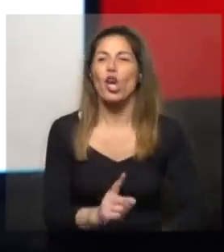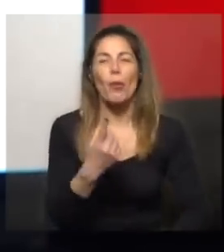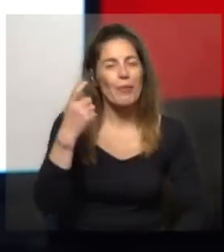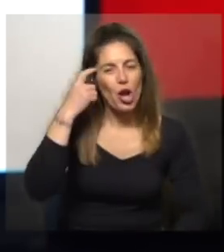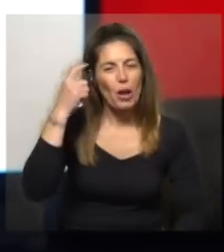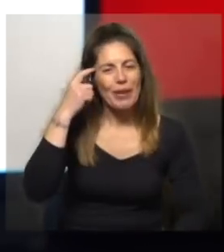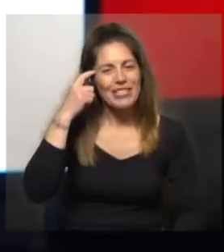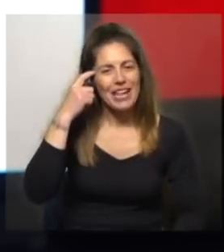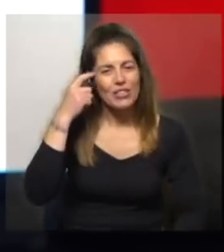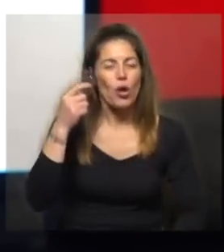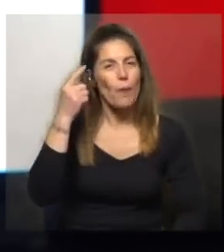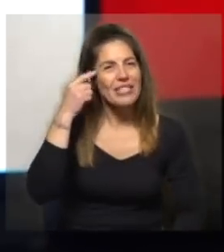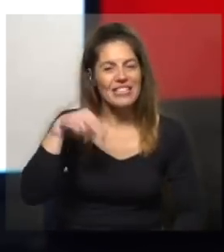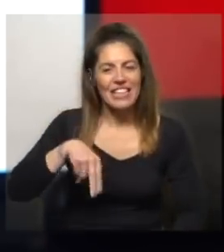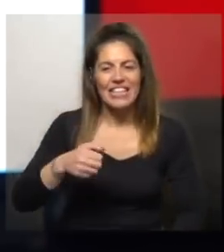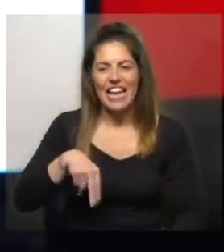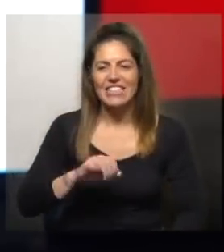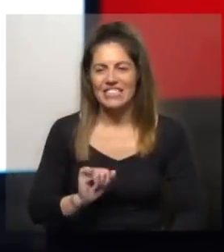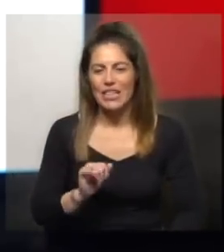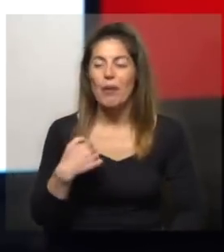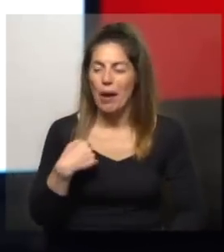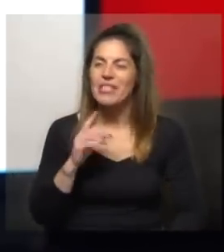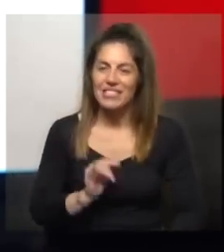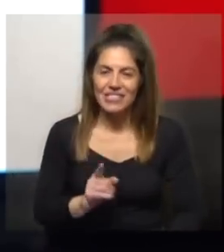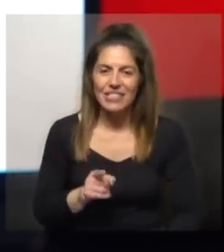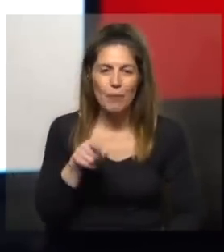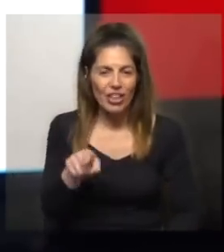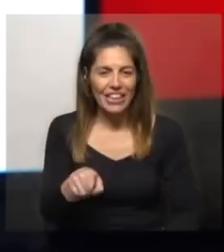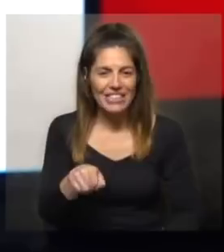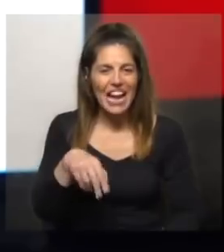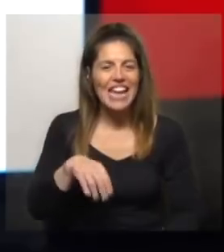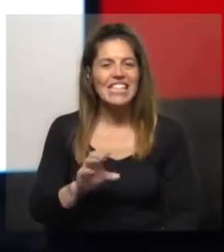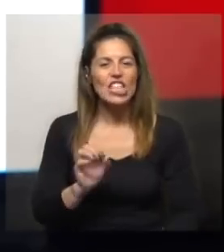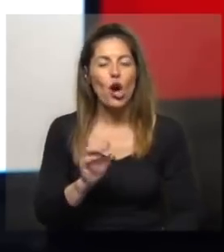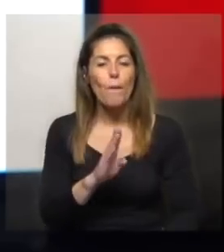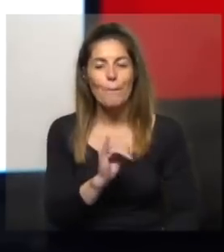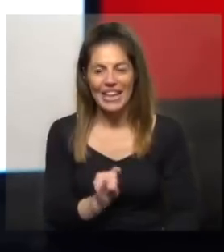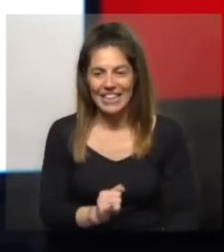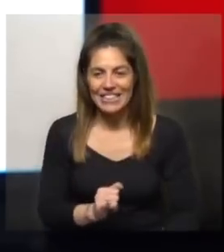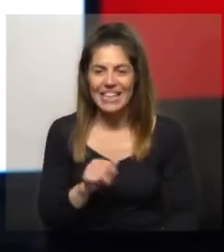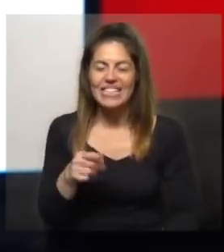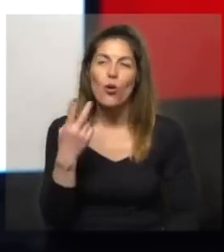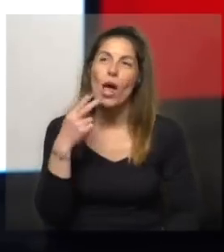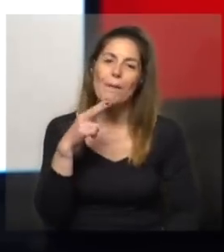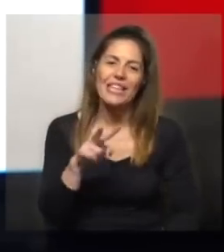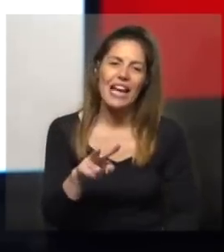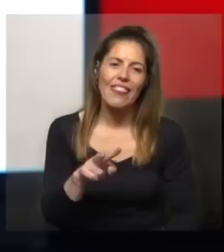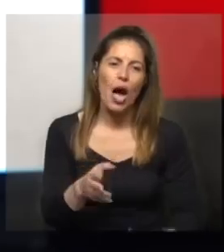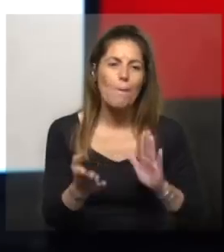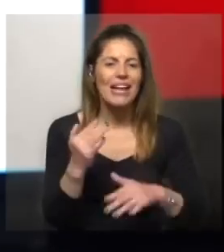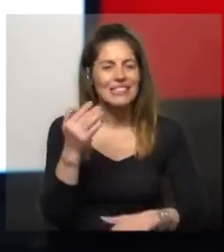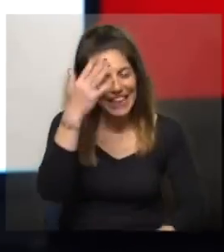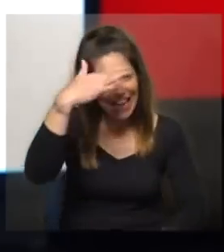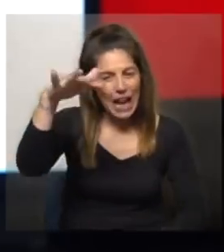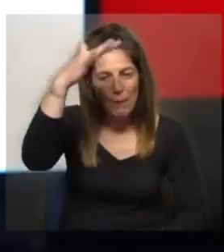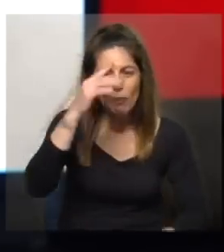pensás cuando pensás en Nancy pero para mí sí porque aparte tenía ella era de Nico Pérez tenía una una también como una mirada muy de lo